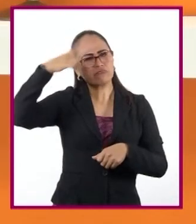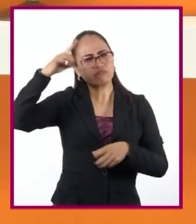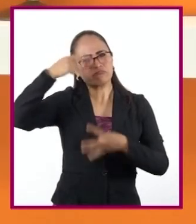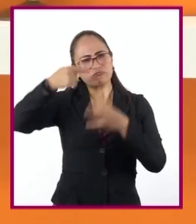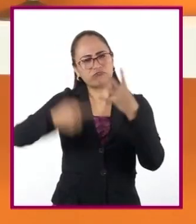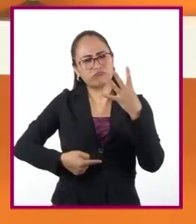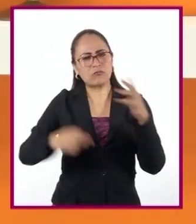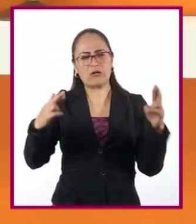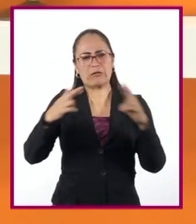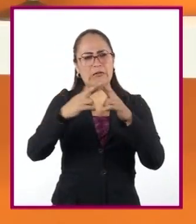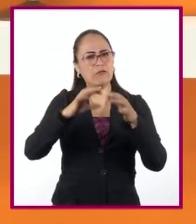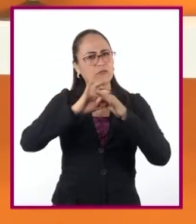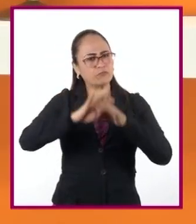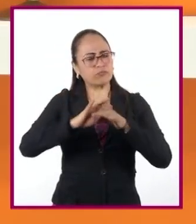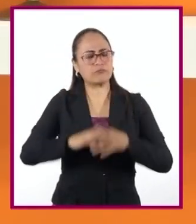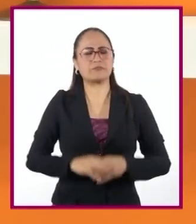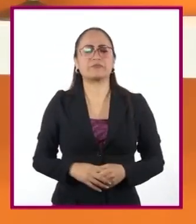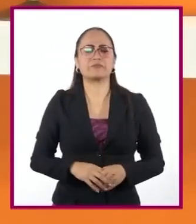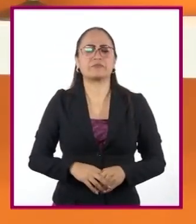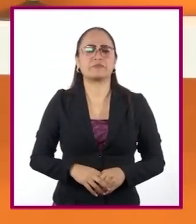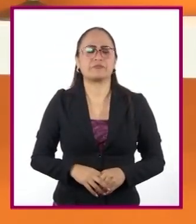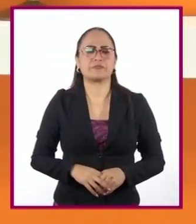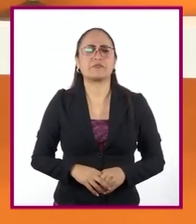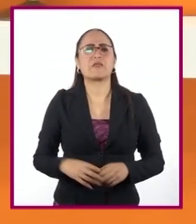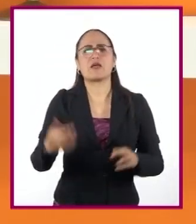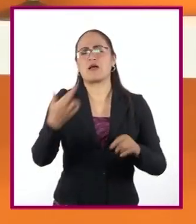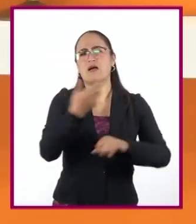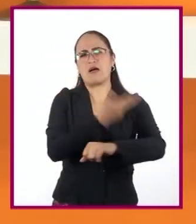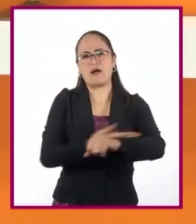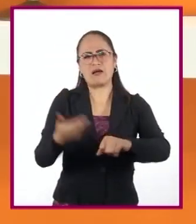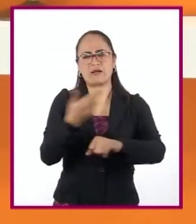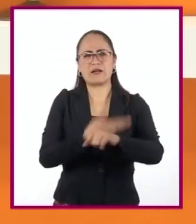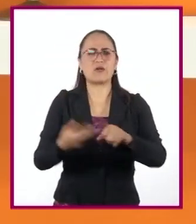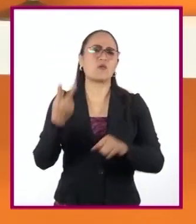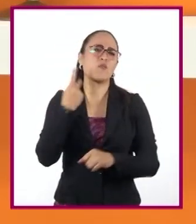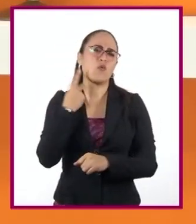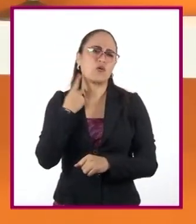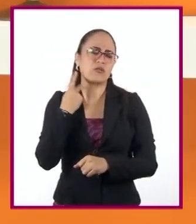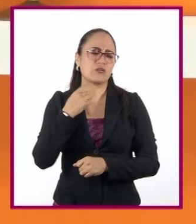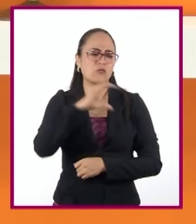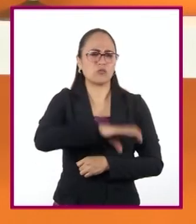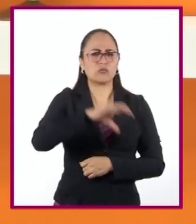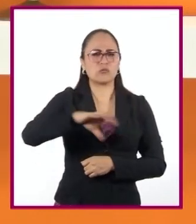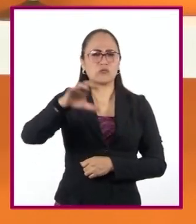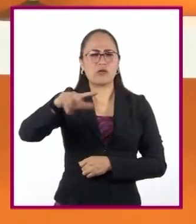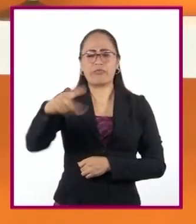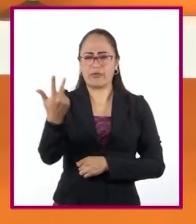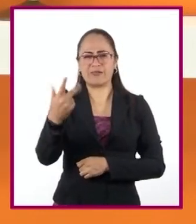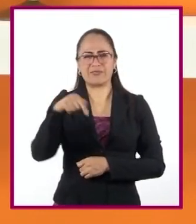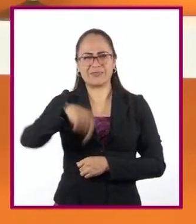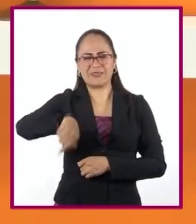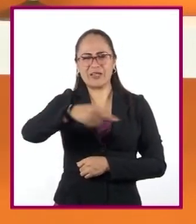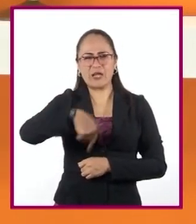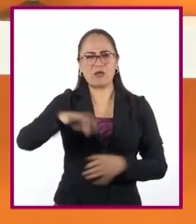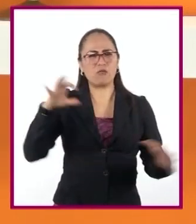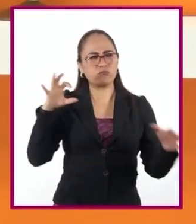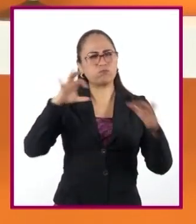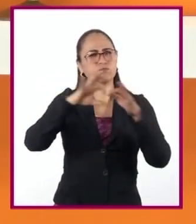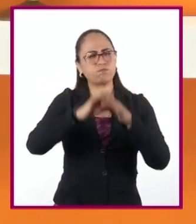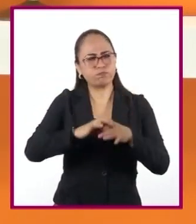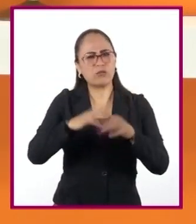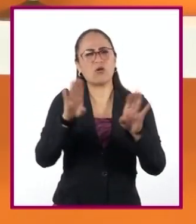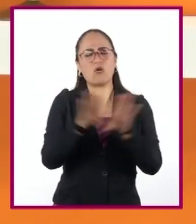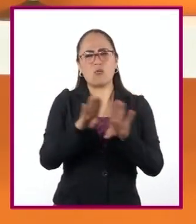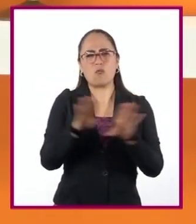bien, en la organización política, todas las colonias inglesas tenían algo en común, que era su estructura de